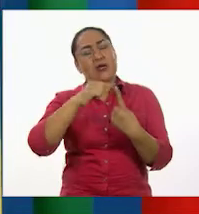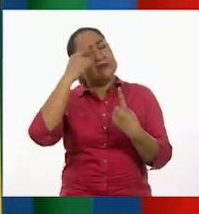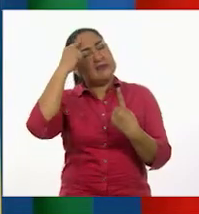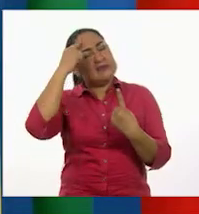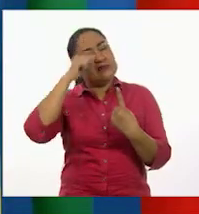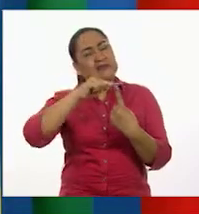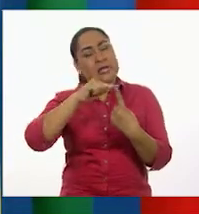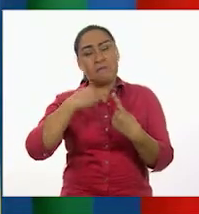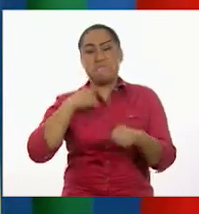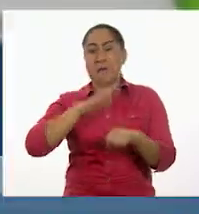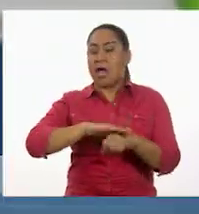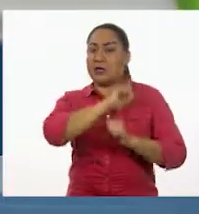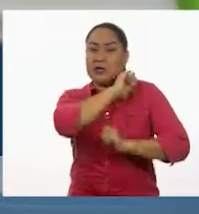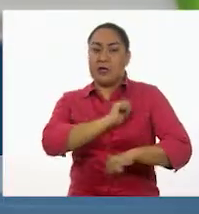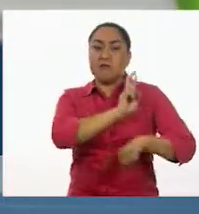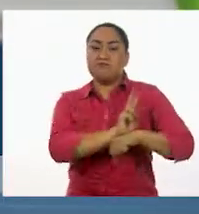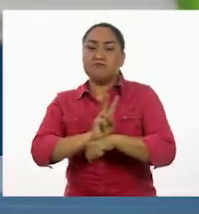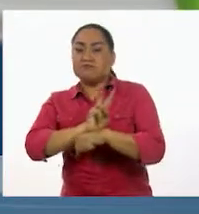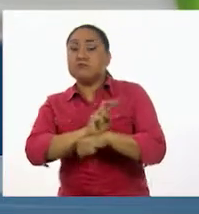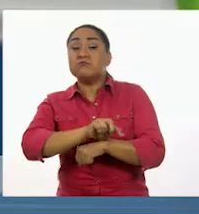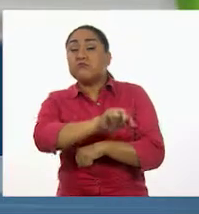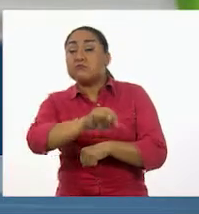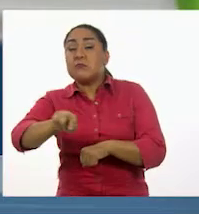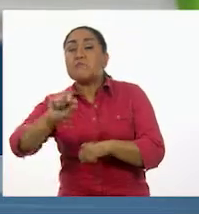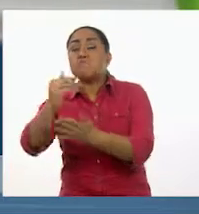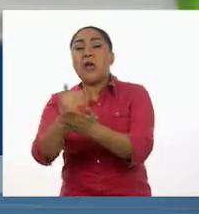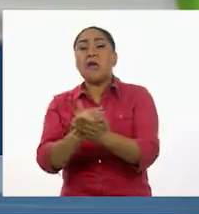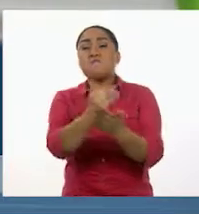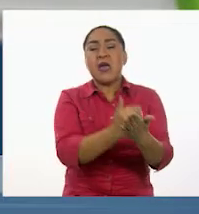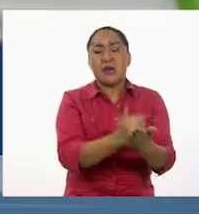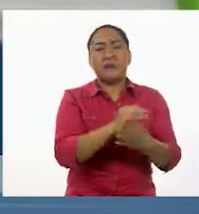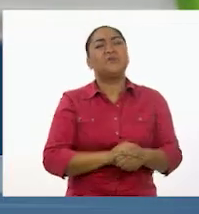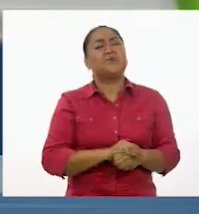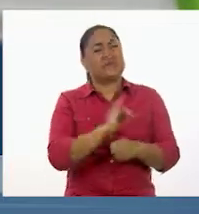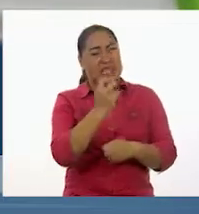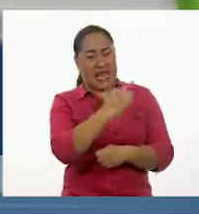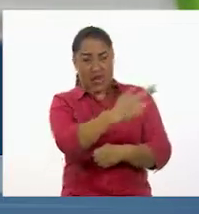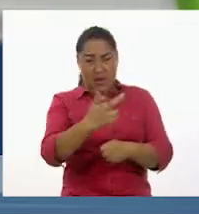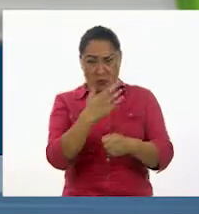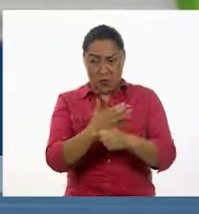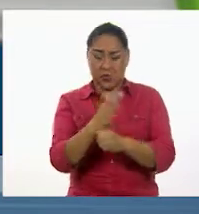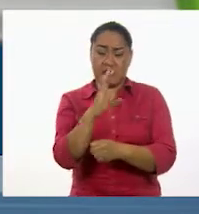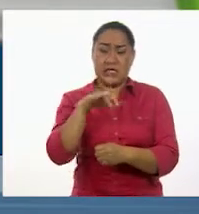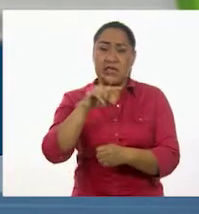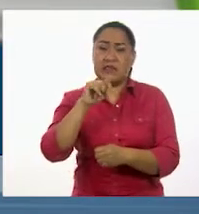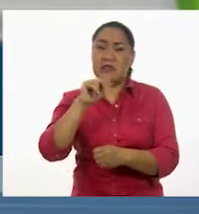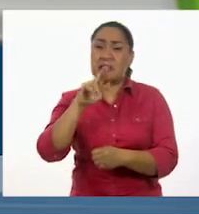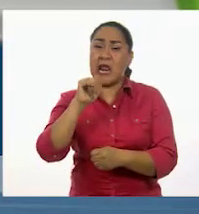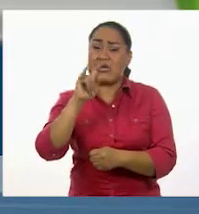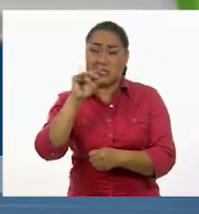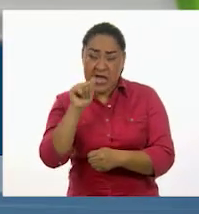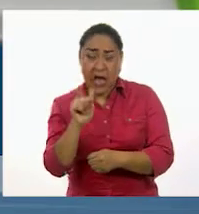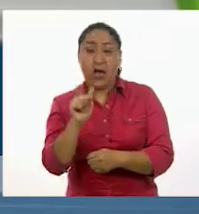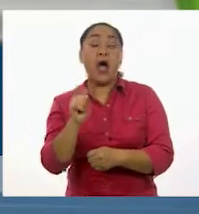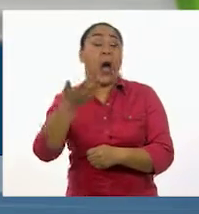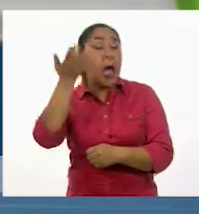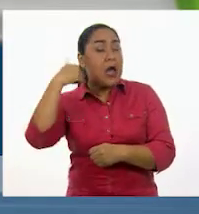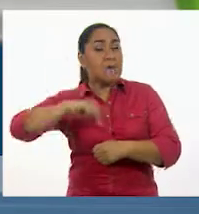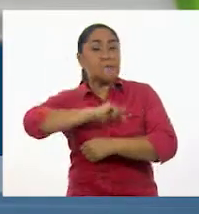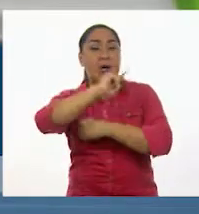demás poderes también. Sí. Además, en la República Centralista, el país estaba dividido en